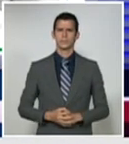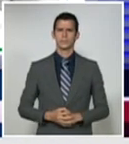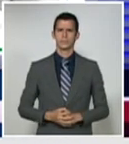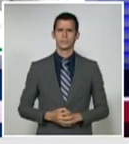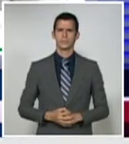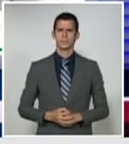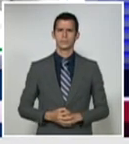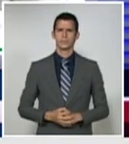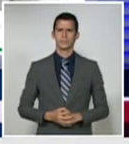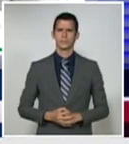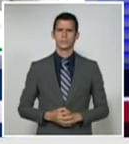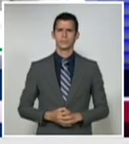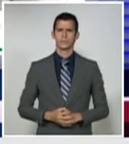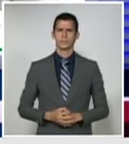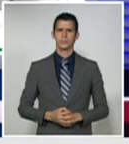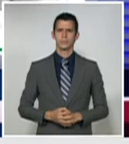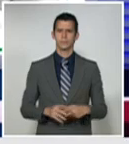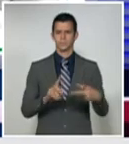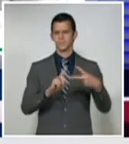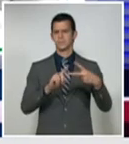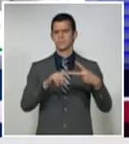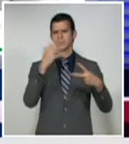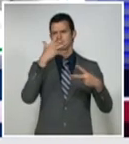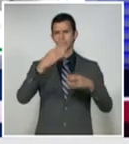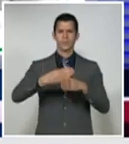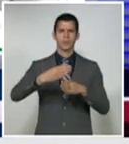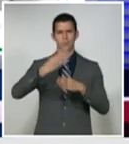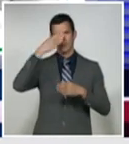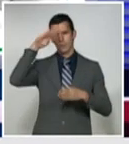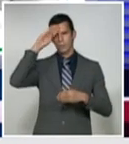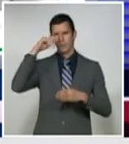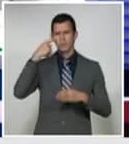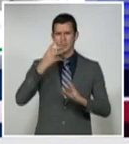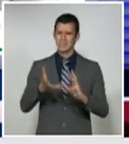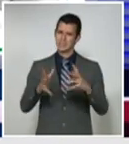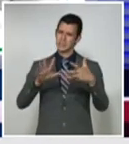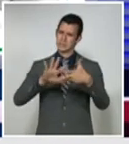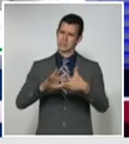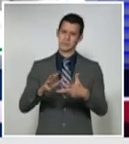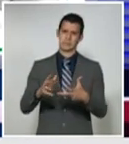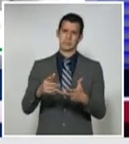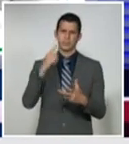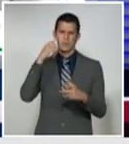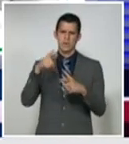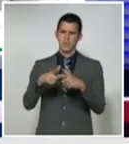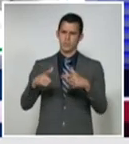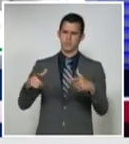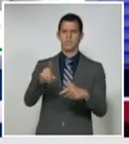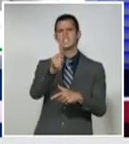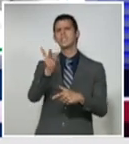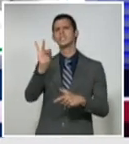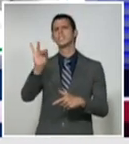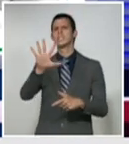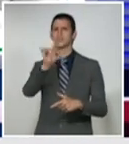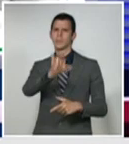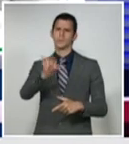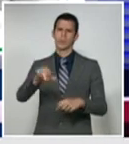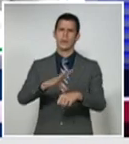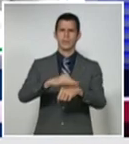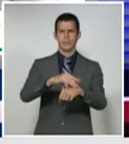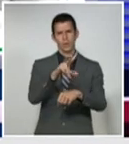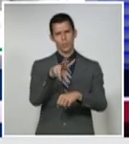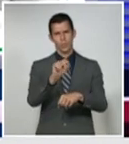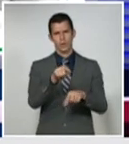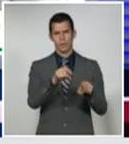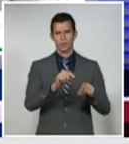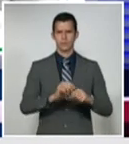país. Le sigue Santiago de Cuba hoy con una situación bien tensa, 175 casos positivos a la COVID-19